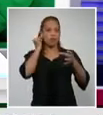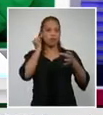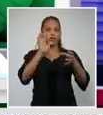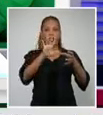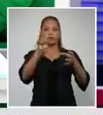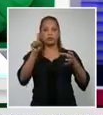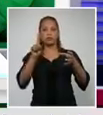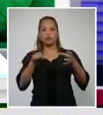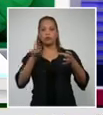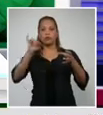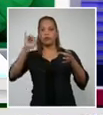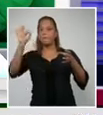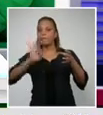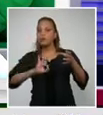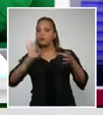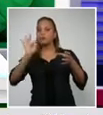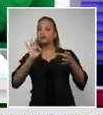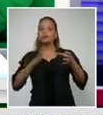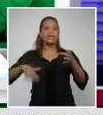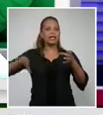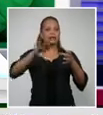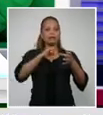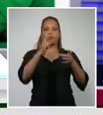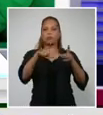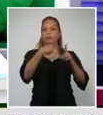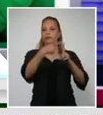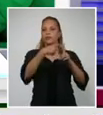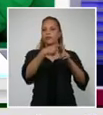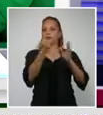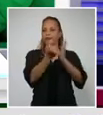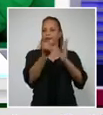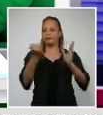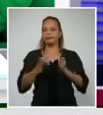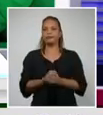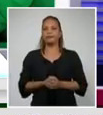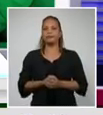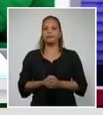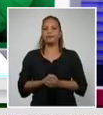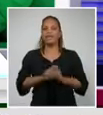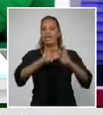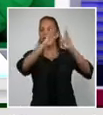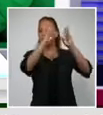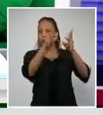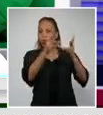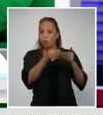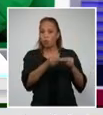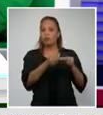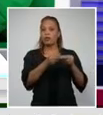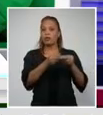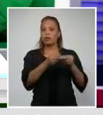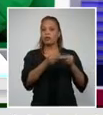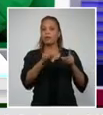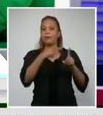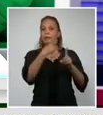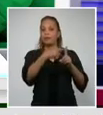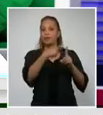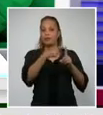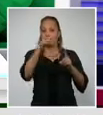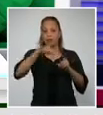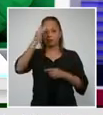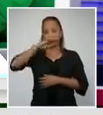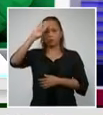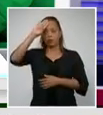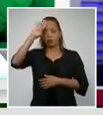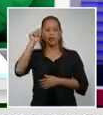51,6% de todos los casos diagnosticados. No obstante, en el acumulado de casos diagnosticados en Cuba, el